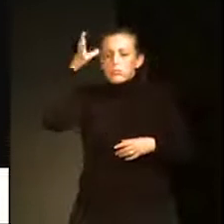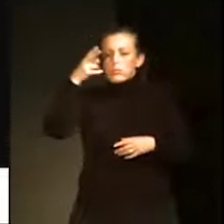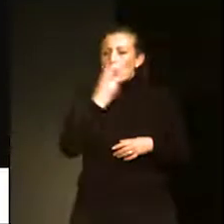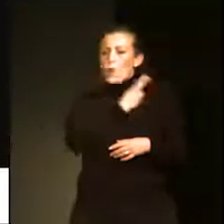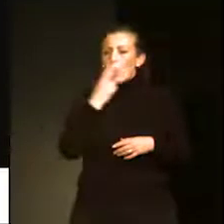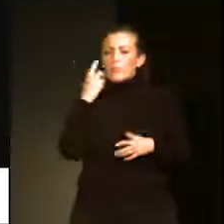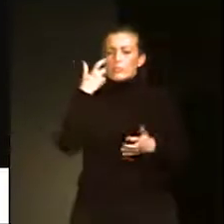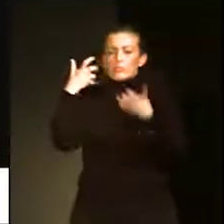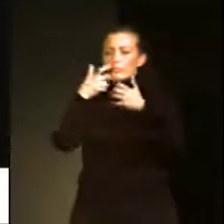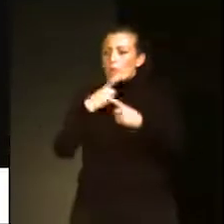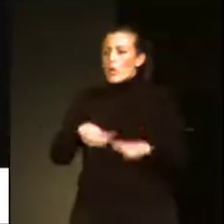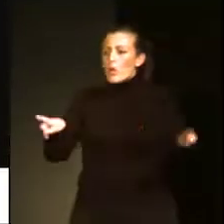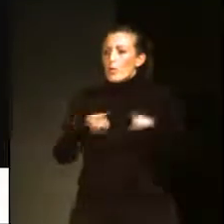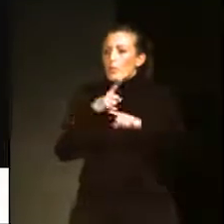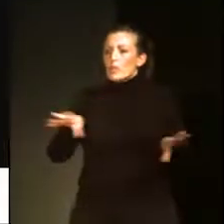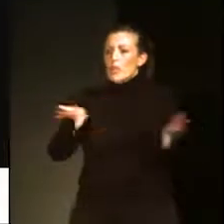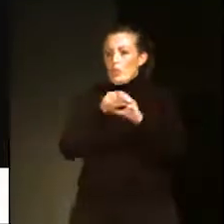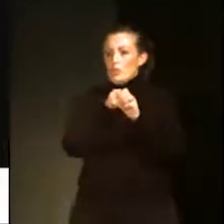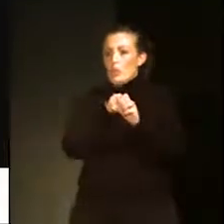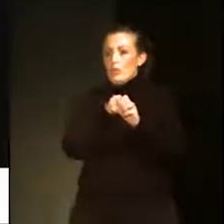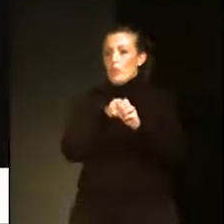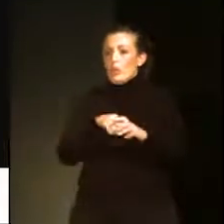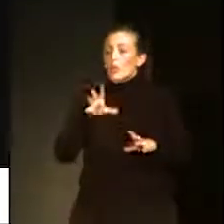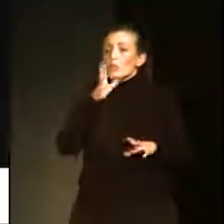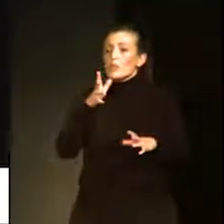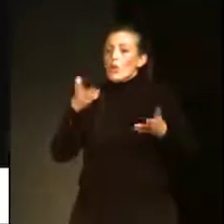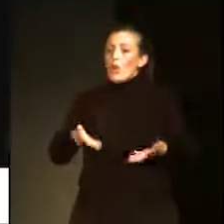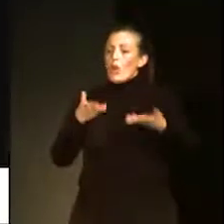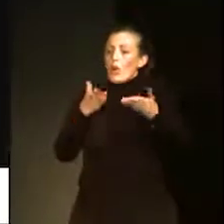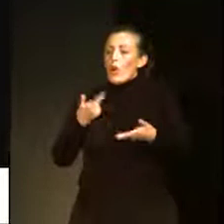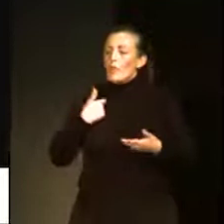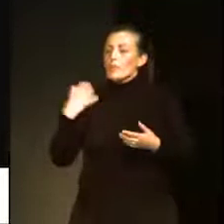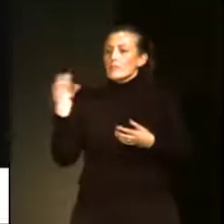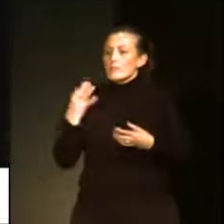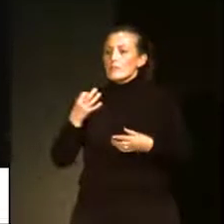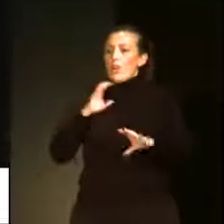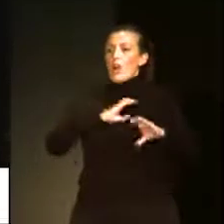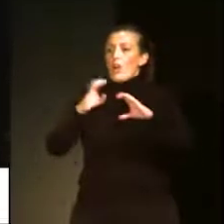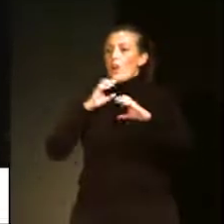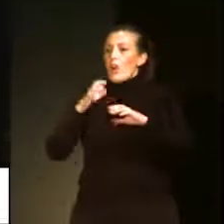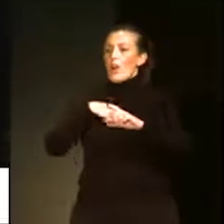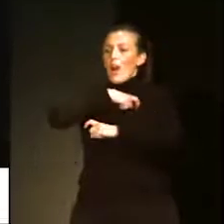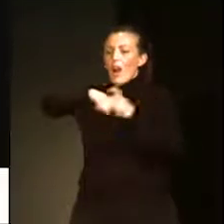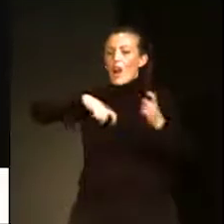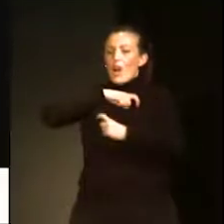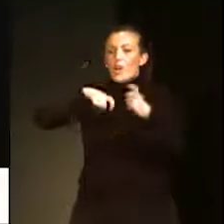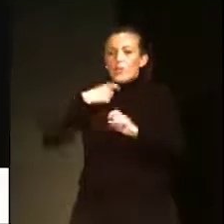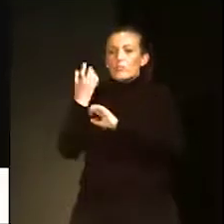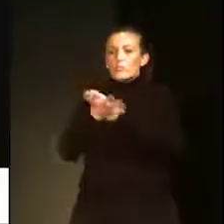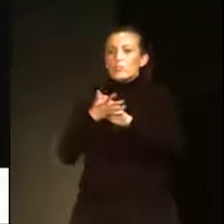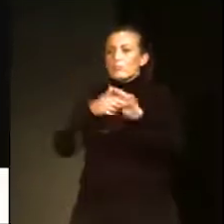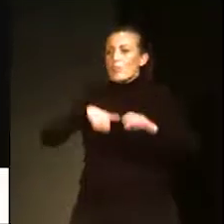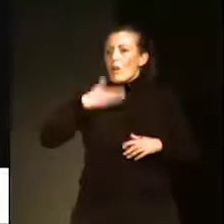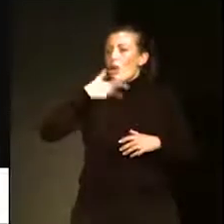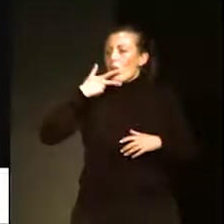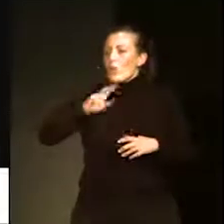el arte escénico y musical inclusivo. A esta oferta se añaden las comunicaciones anuales, donde podremos conocer